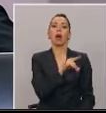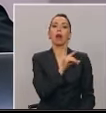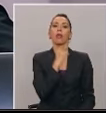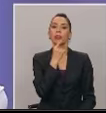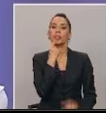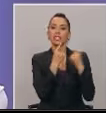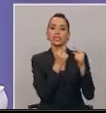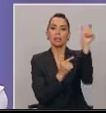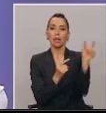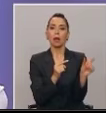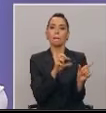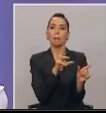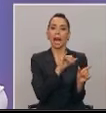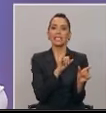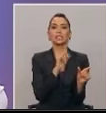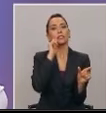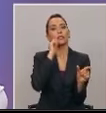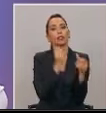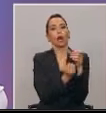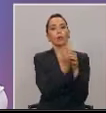Enrique Jominami. ¿Qué le dice a ellos?